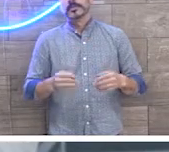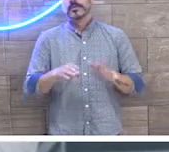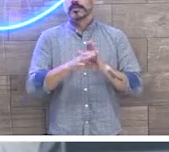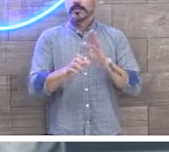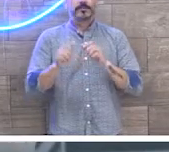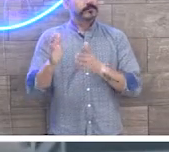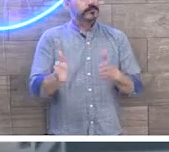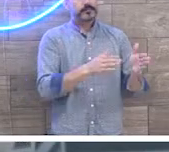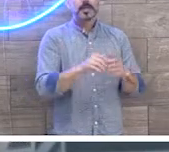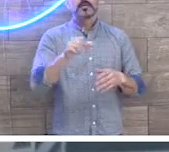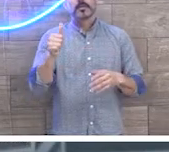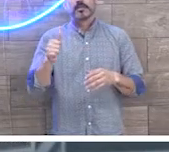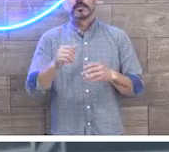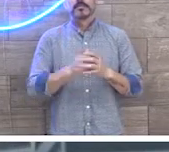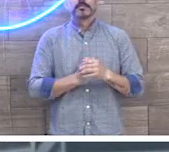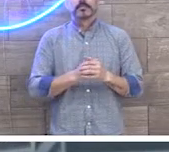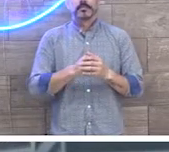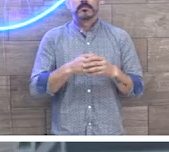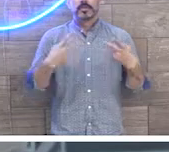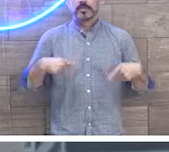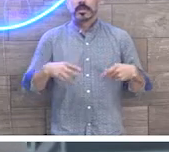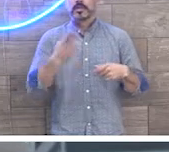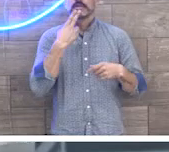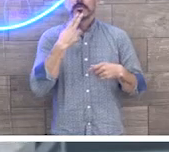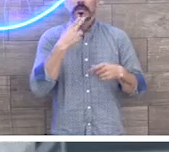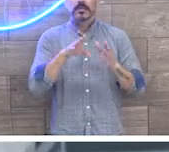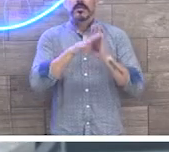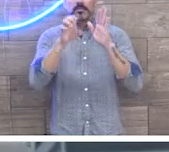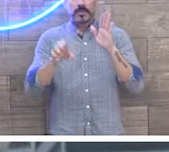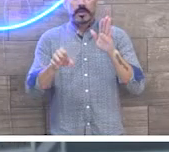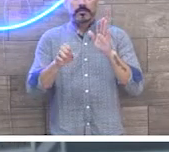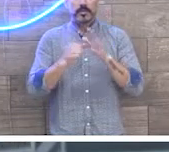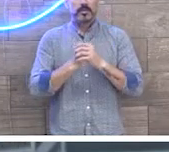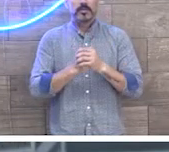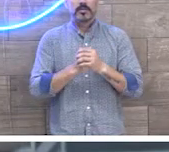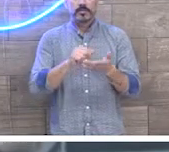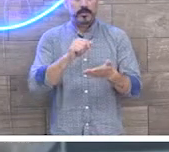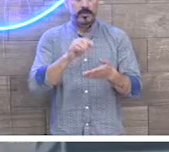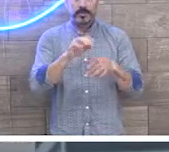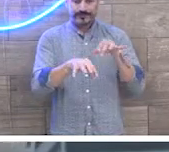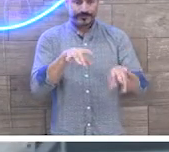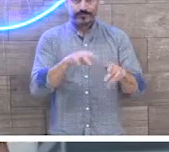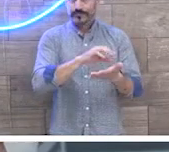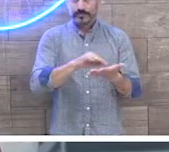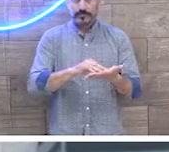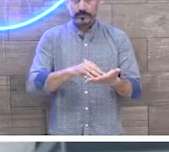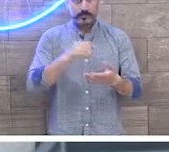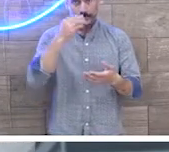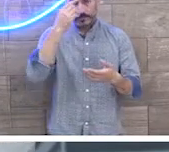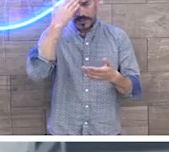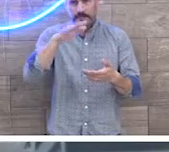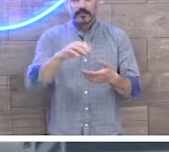comunicación, pues se supone que es algo que le, uh-huh, tiene que servir para ir a comprarse unas galletas, pedir dónde esté el baño, etcétera,